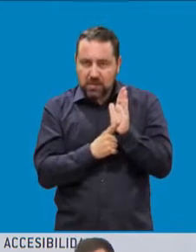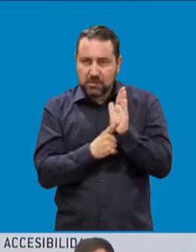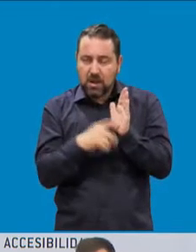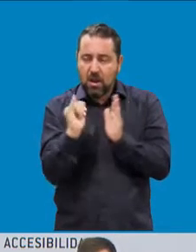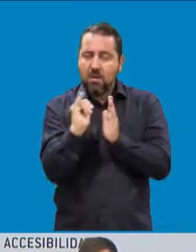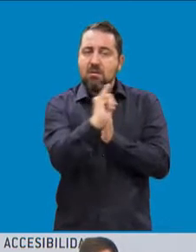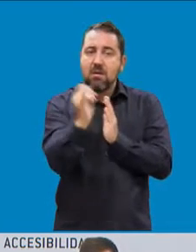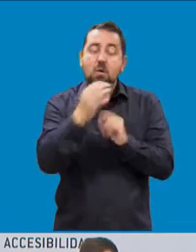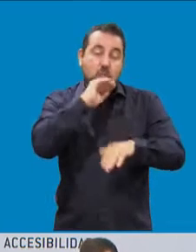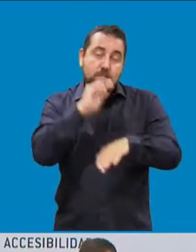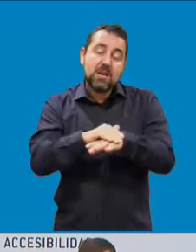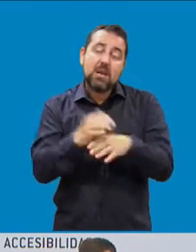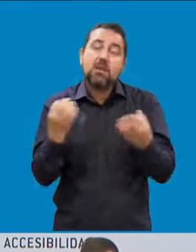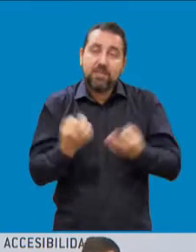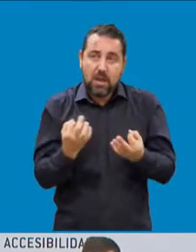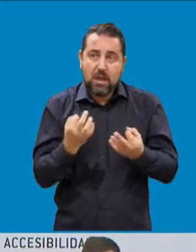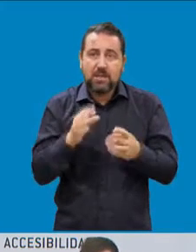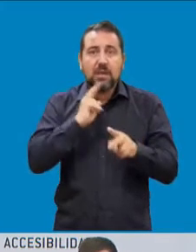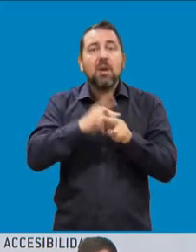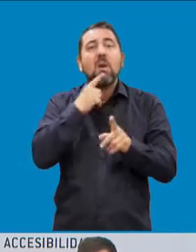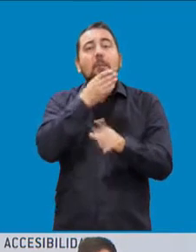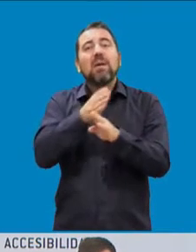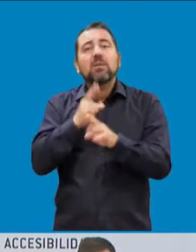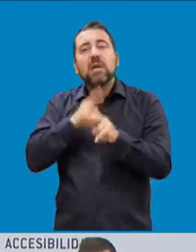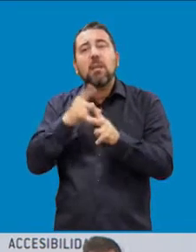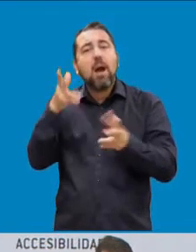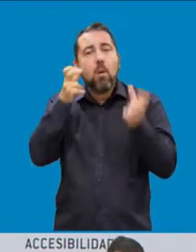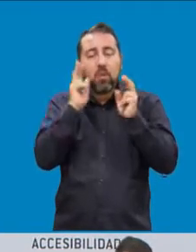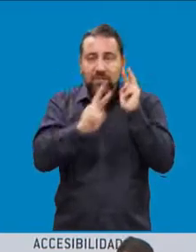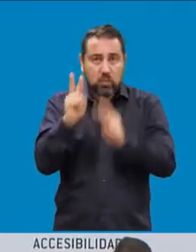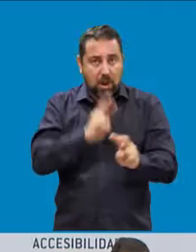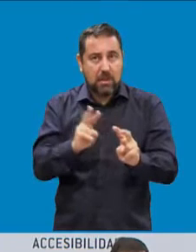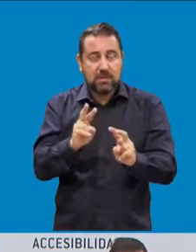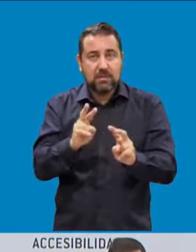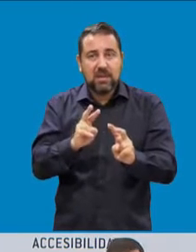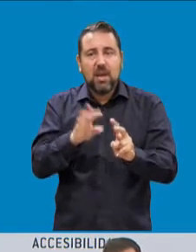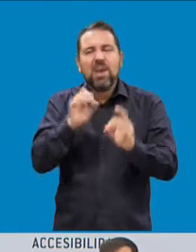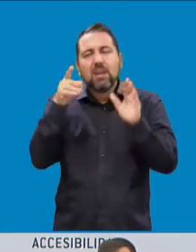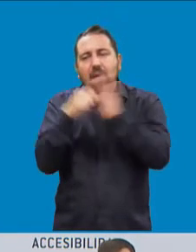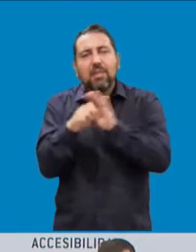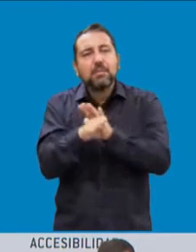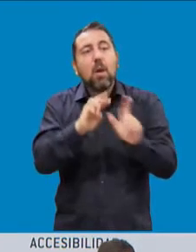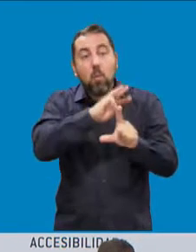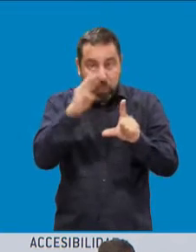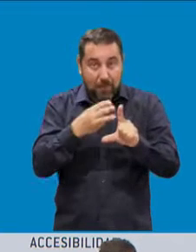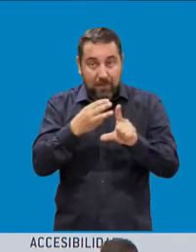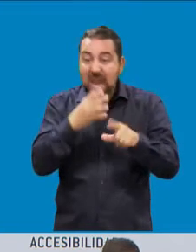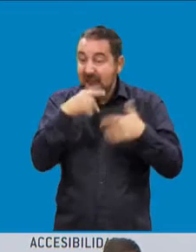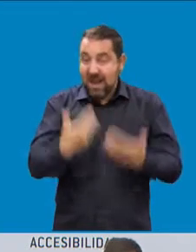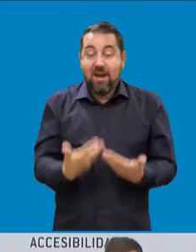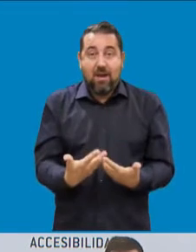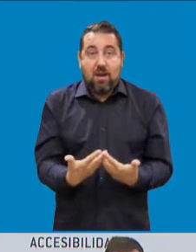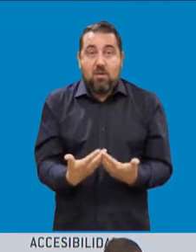serie de normas y unas leyes que se tienen que cumplir para los medios audiovisuales, para